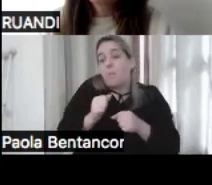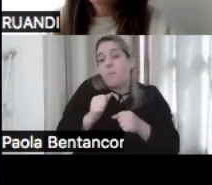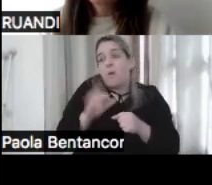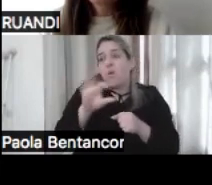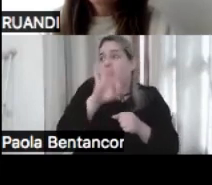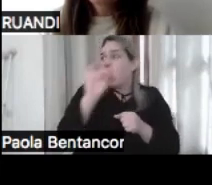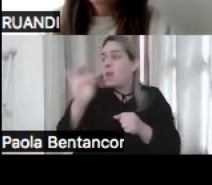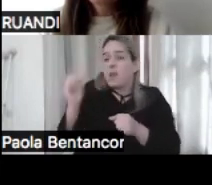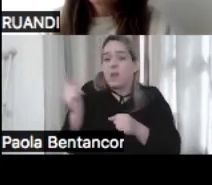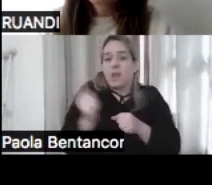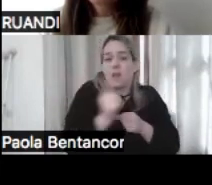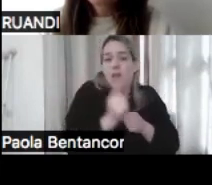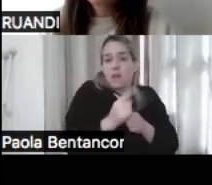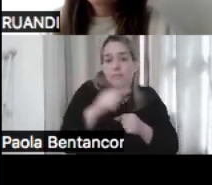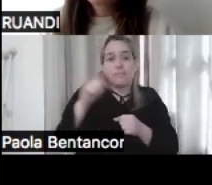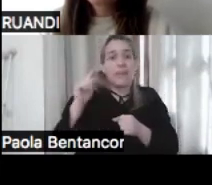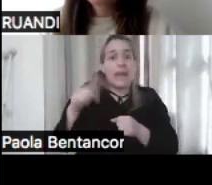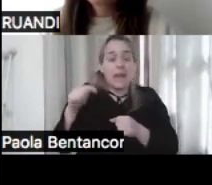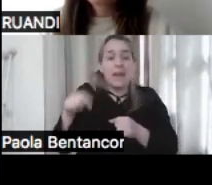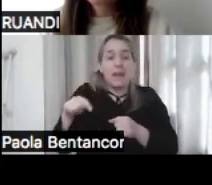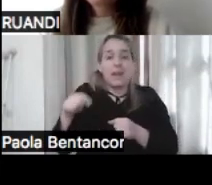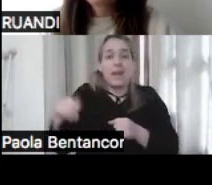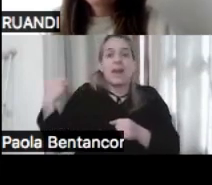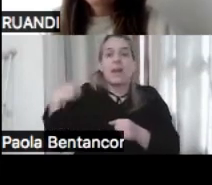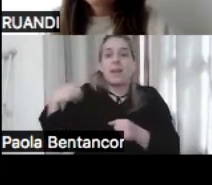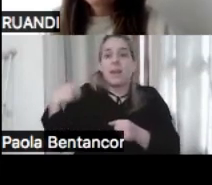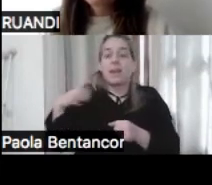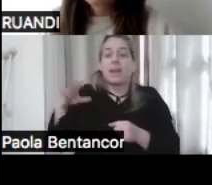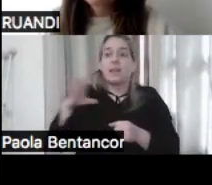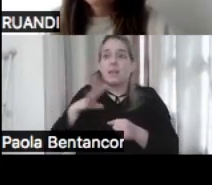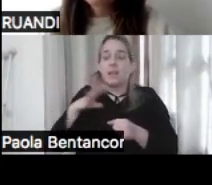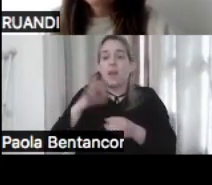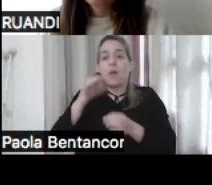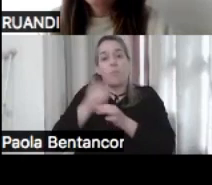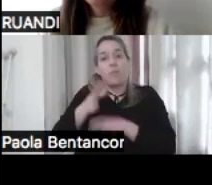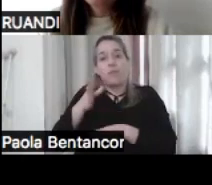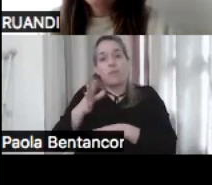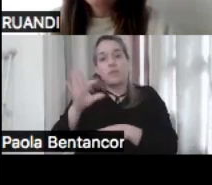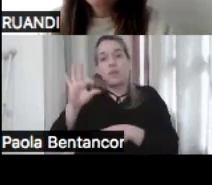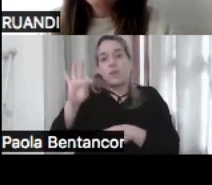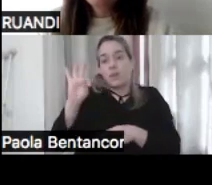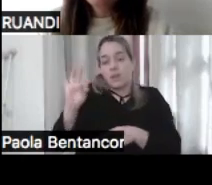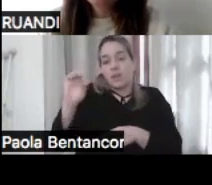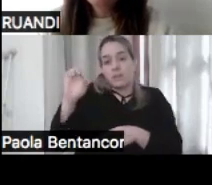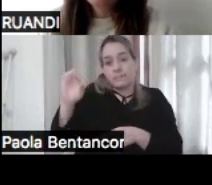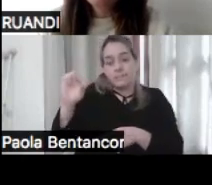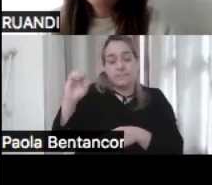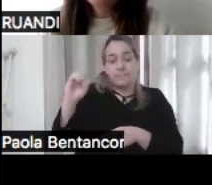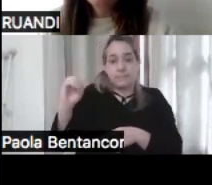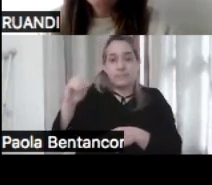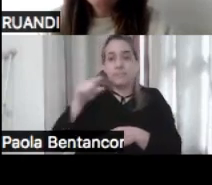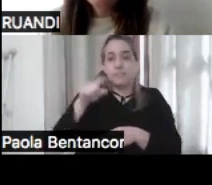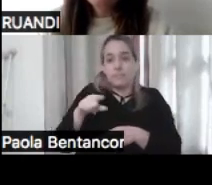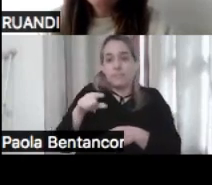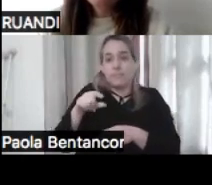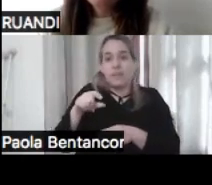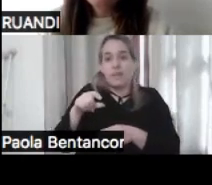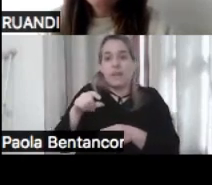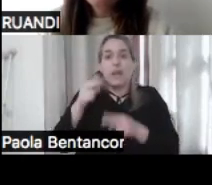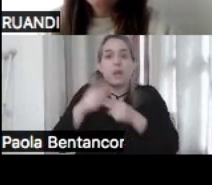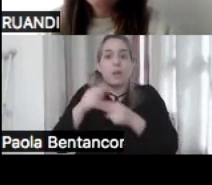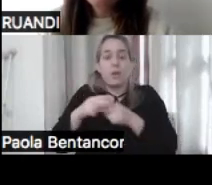encuadre. Y acá en Argentina tenemos aparte una terapista ocupacional que tiene un emprendimiento que se llama Escuderito,